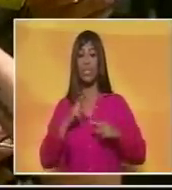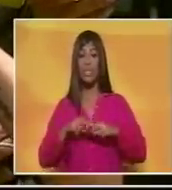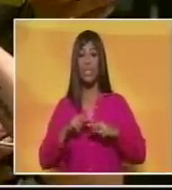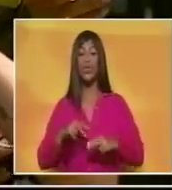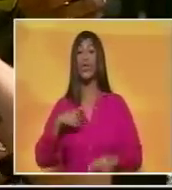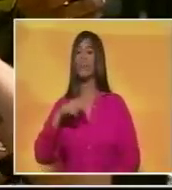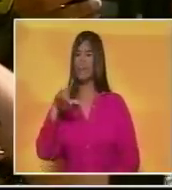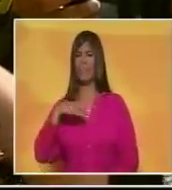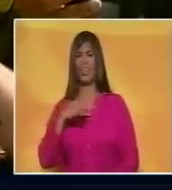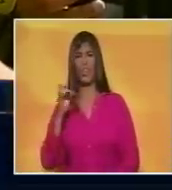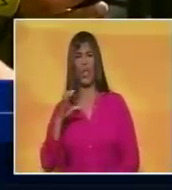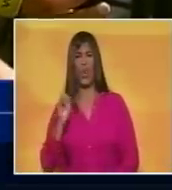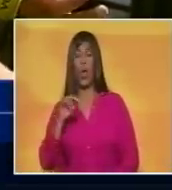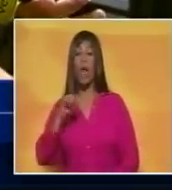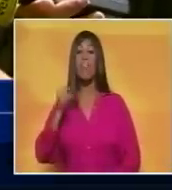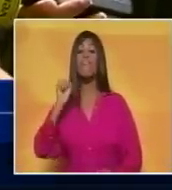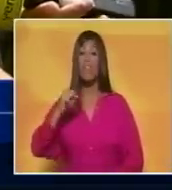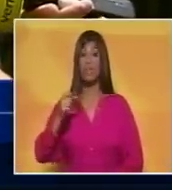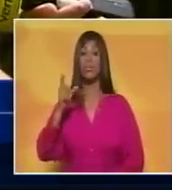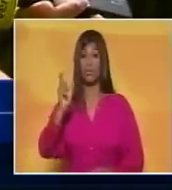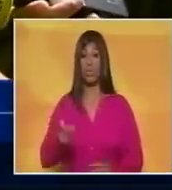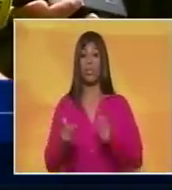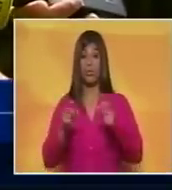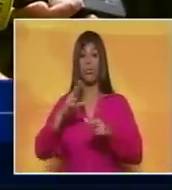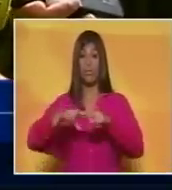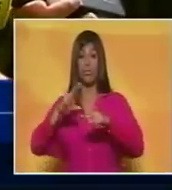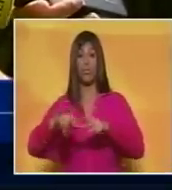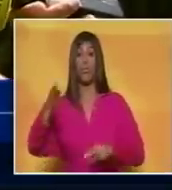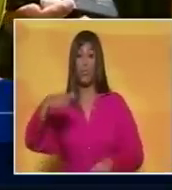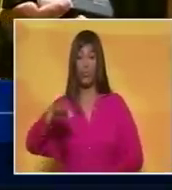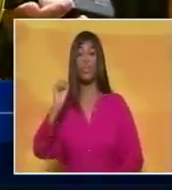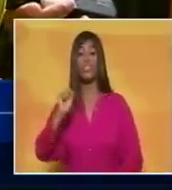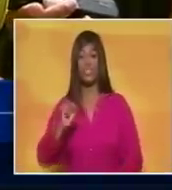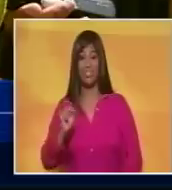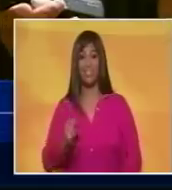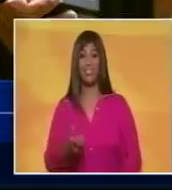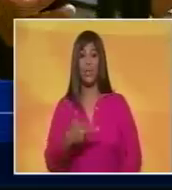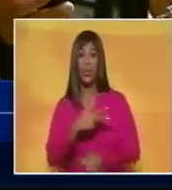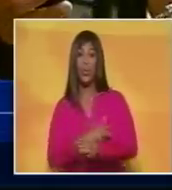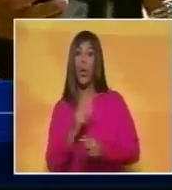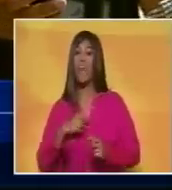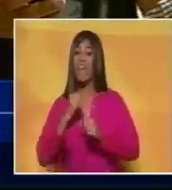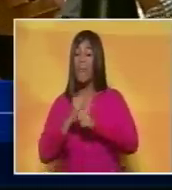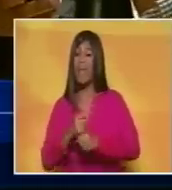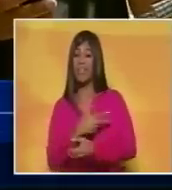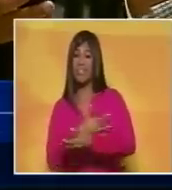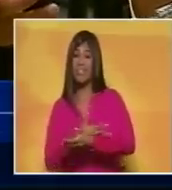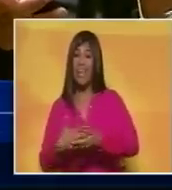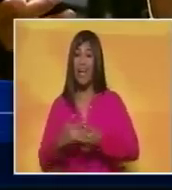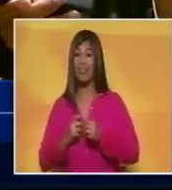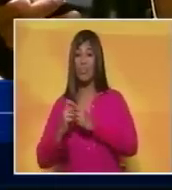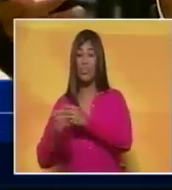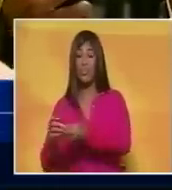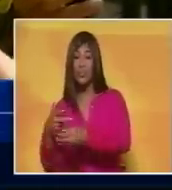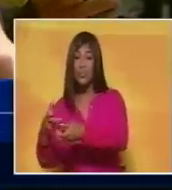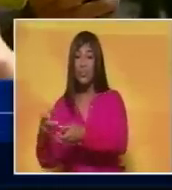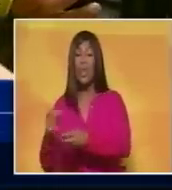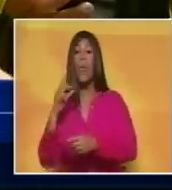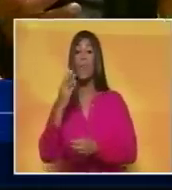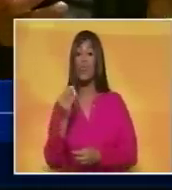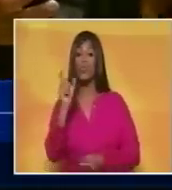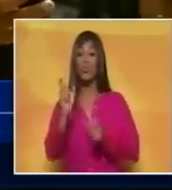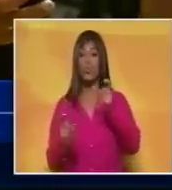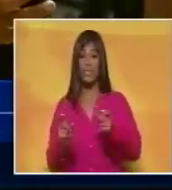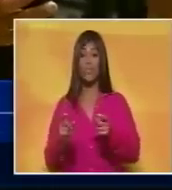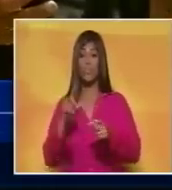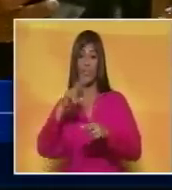es cierto que recientemente han fallecido niños del área de hematología por un trasplante de médula ósea, también es cierto que muchos de esos niños